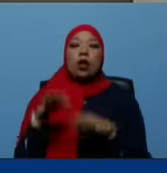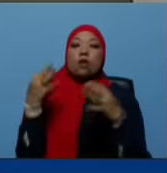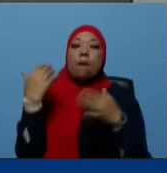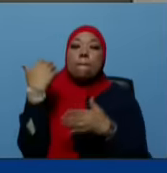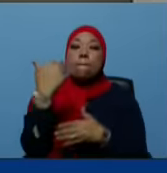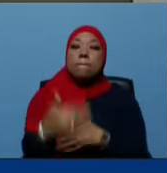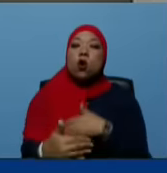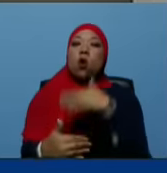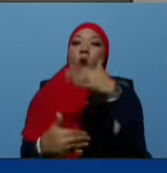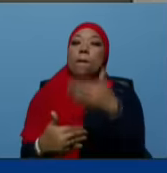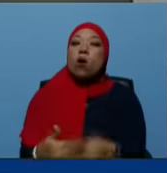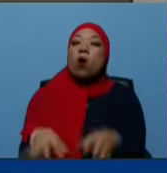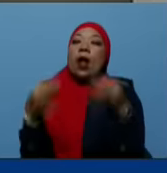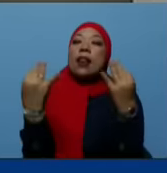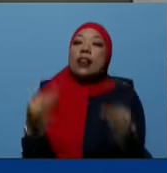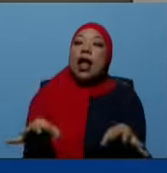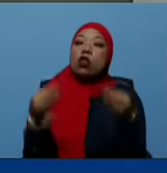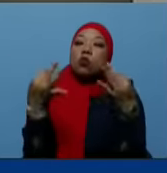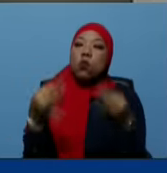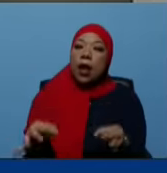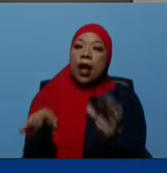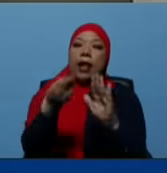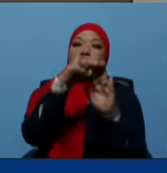normalizando, regularizando,